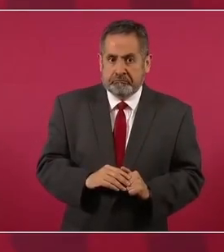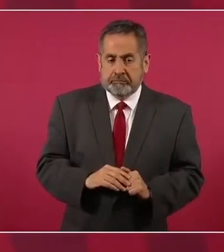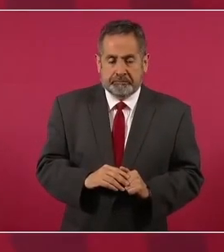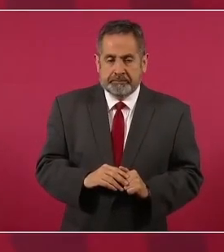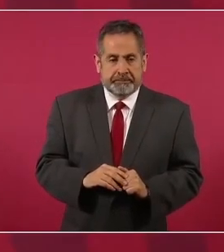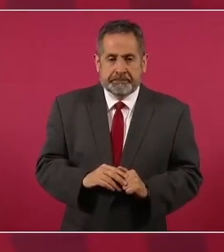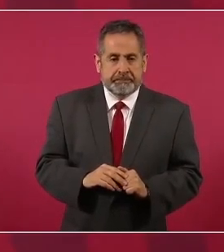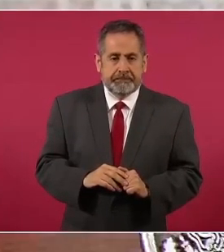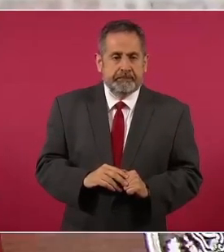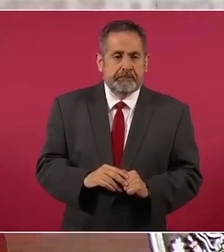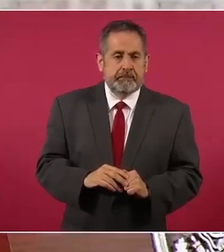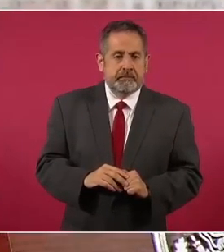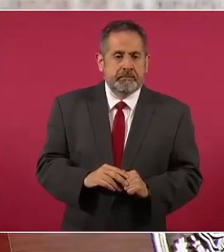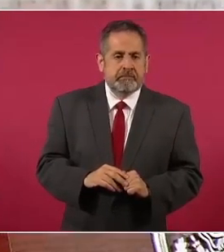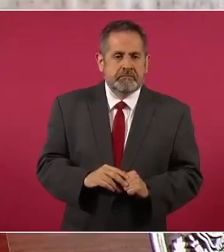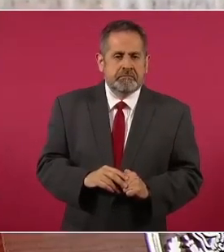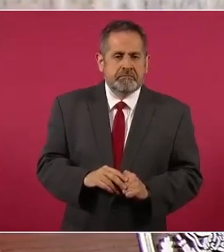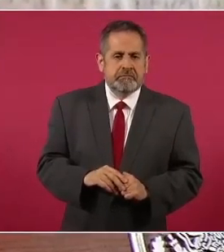esa no